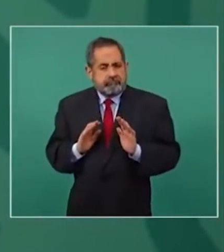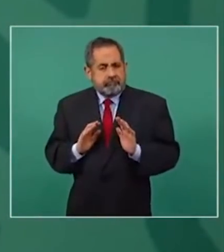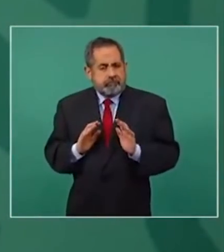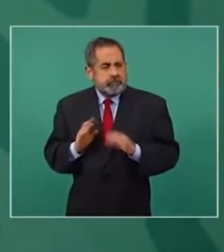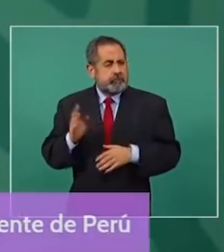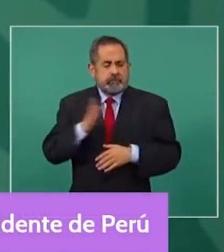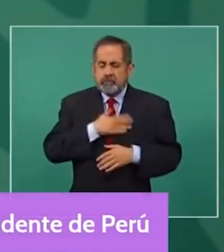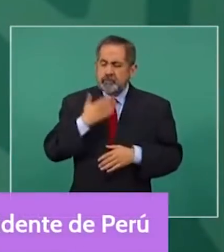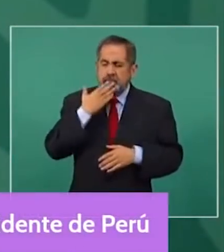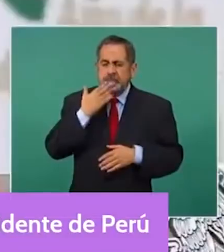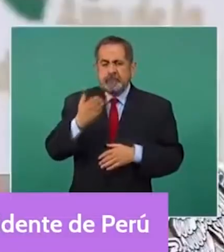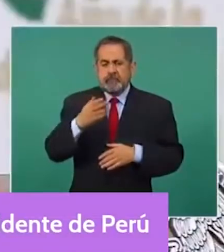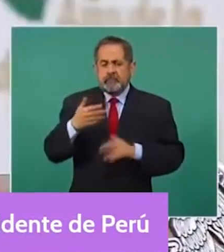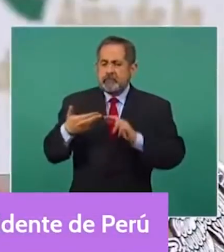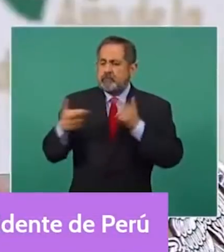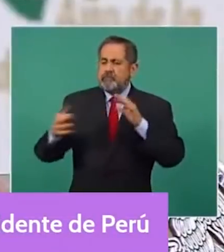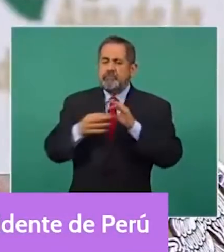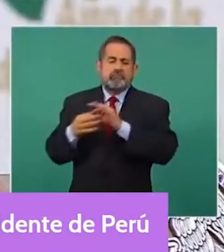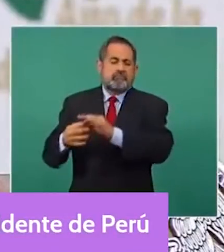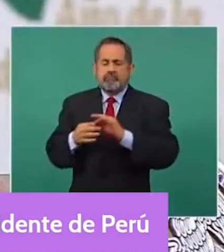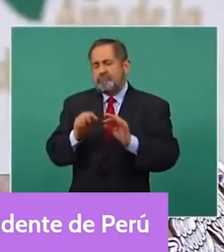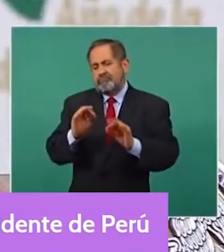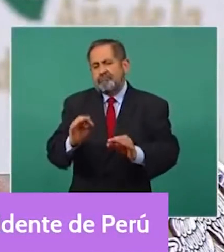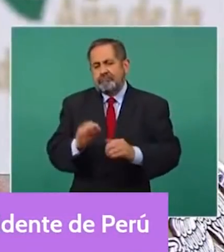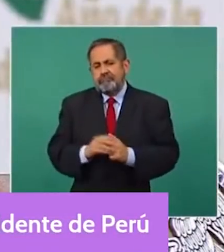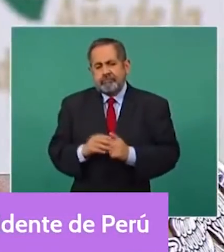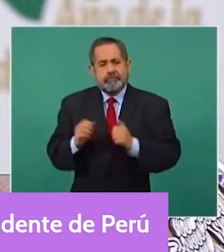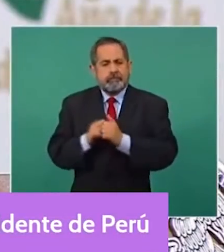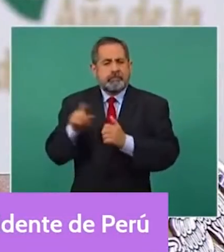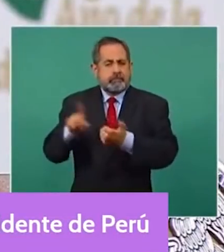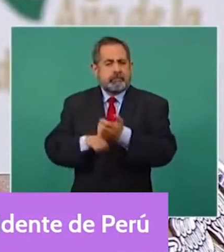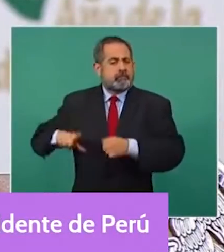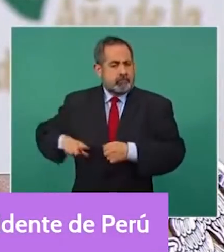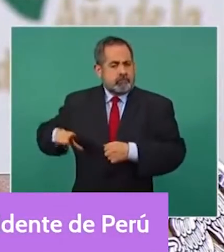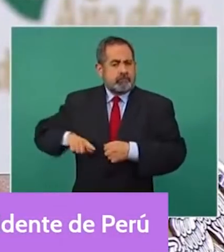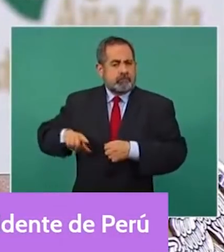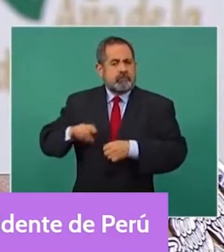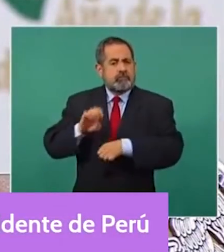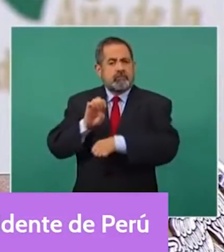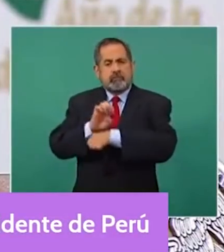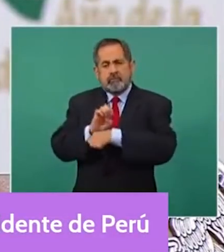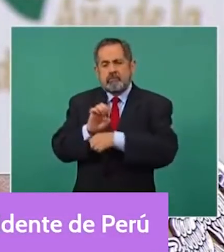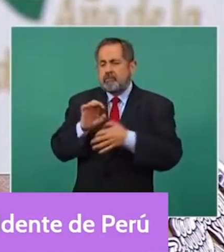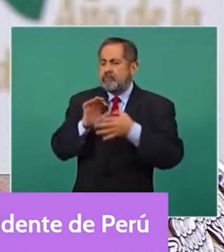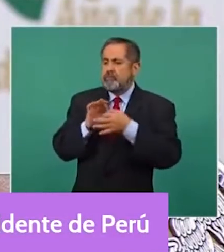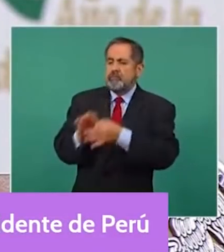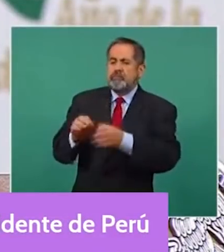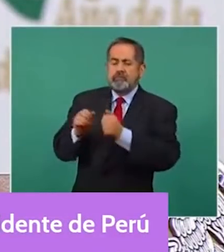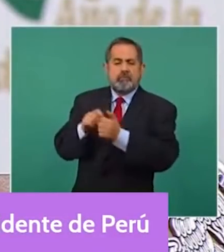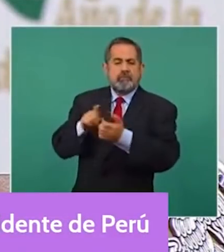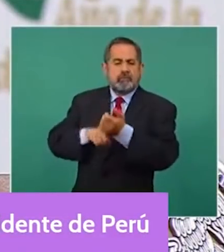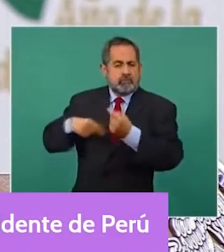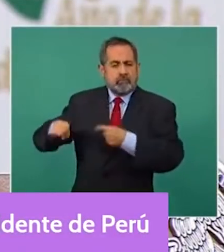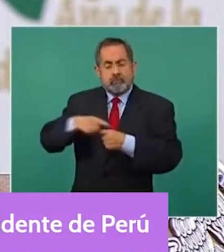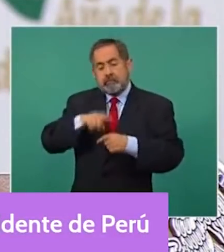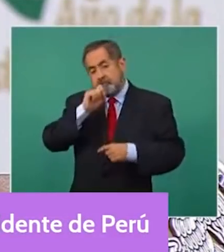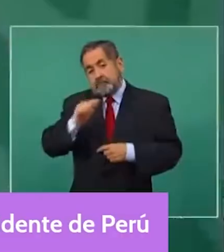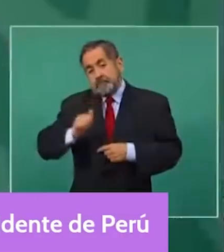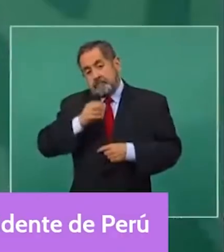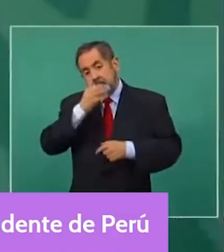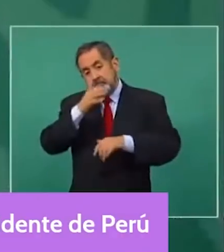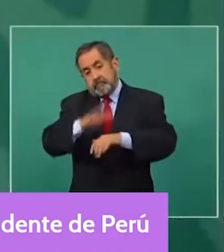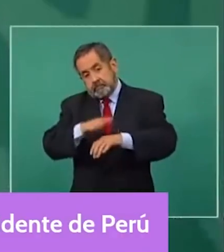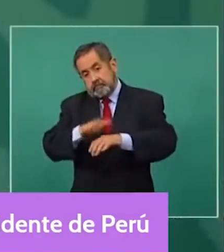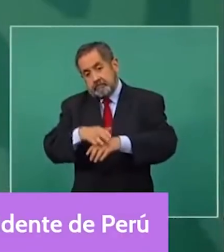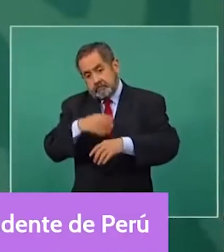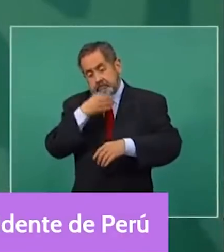buena relación con el gobierno de Ecuador. Y también aprovecho para